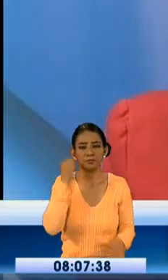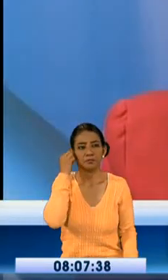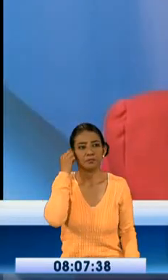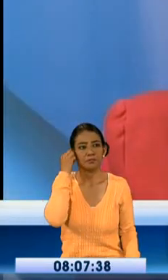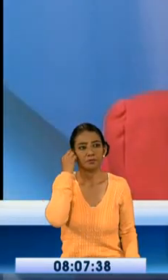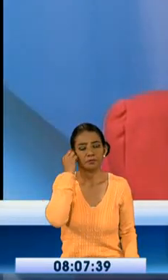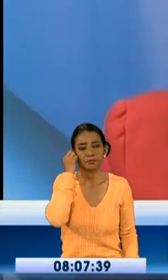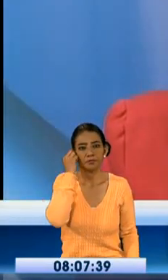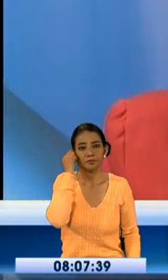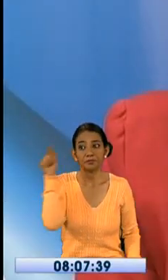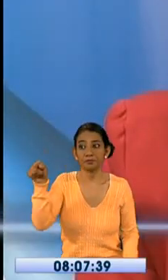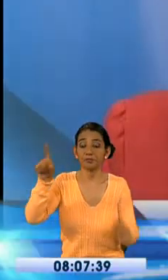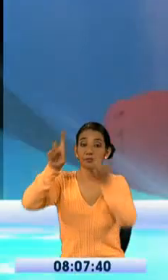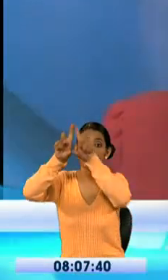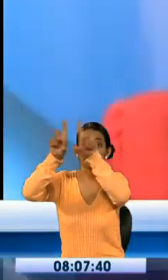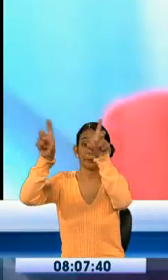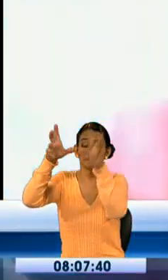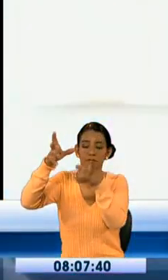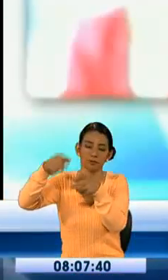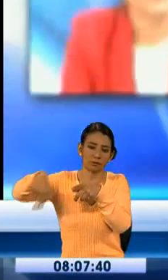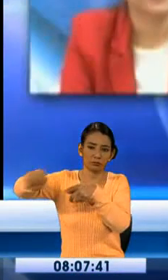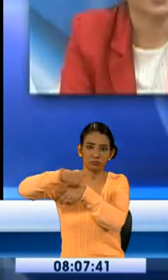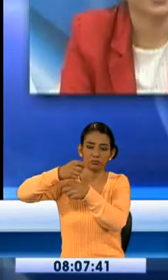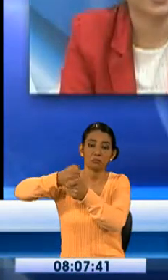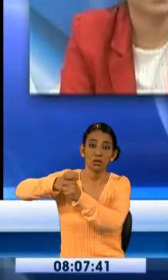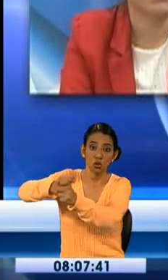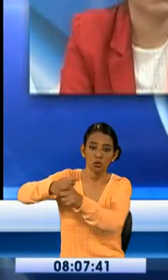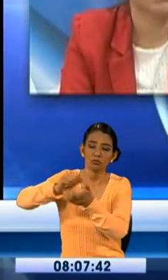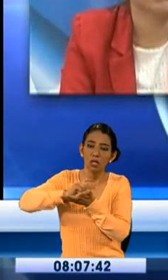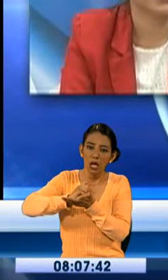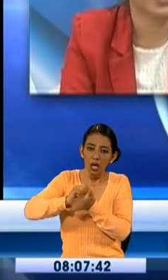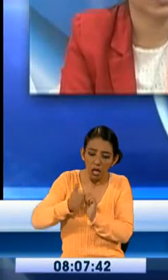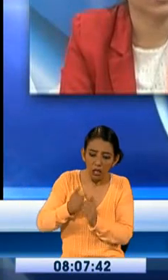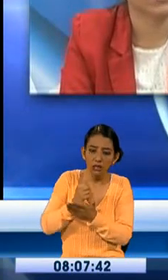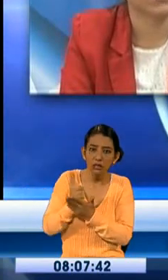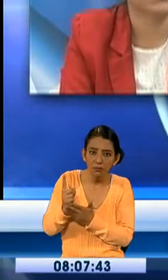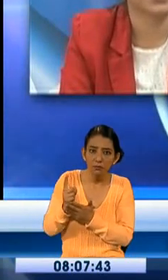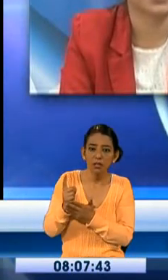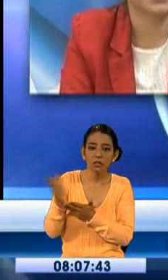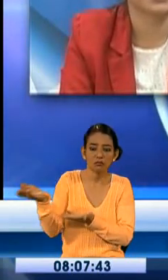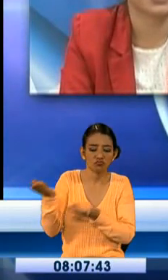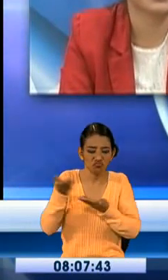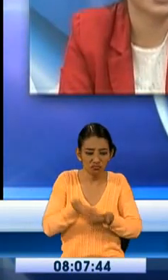hacer entrega semanalmente de videos,